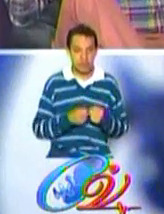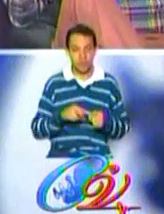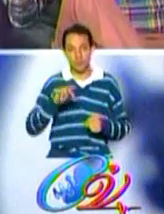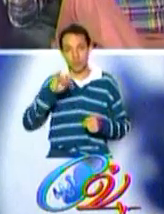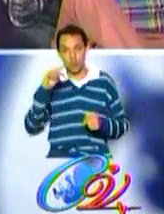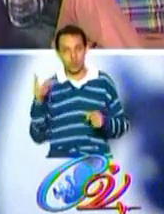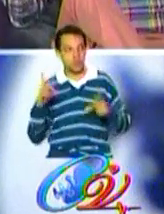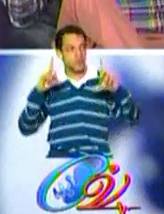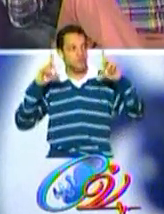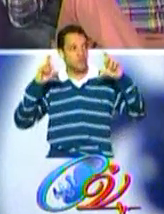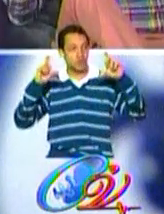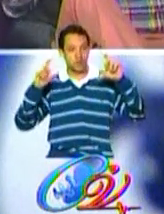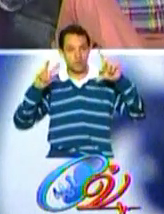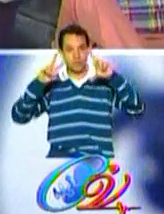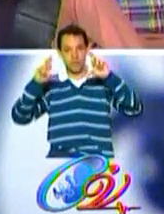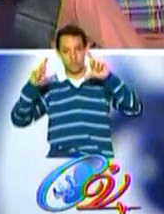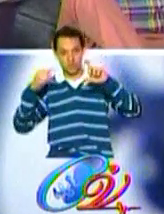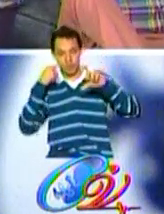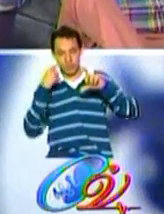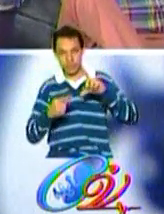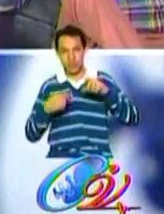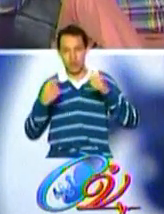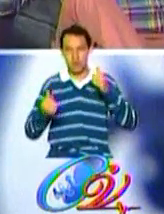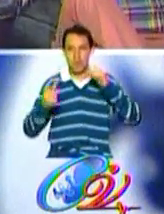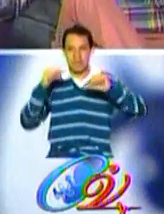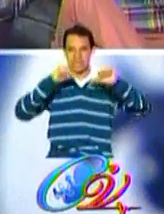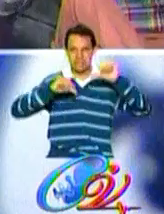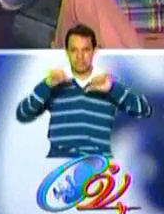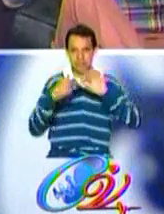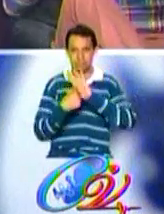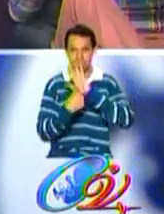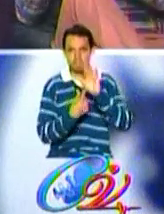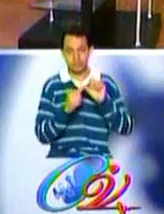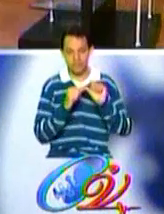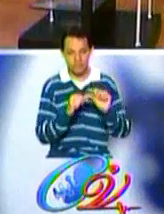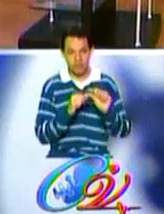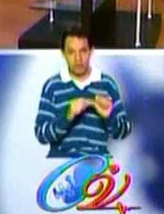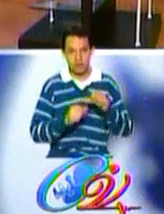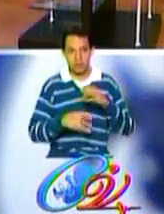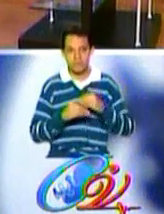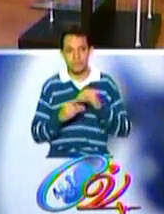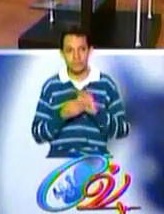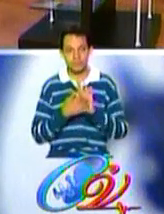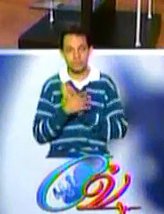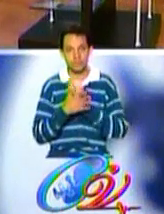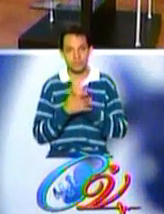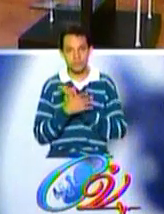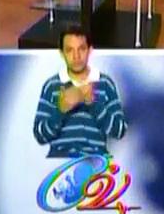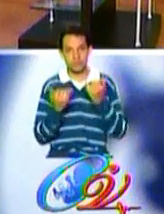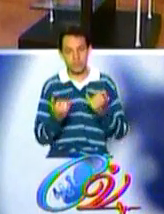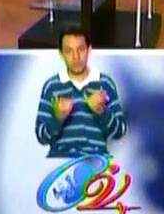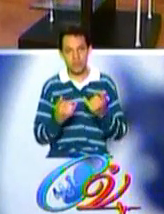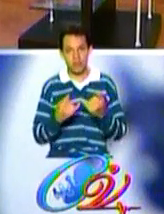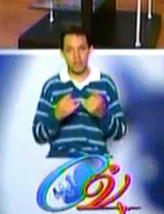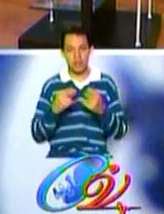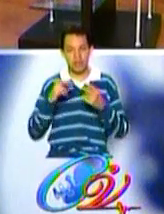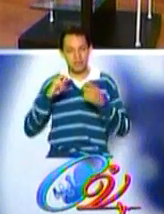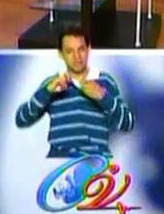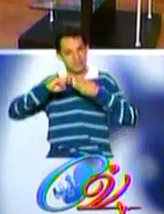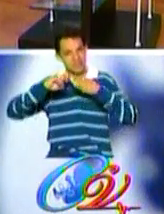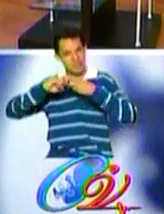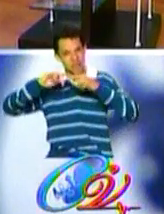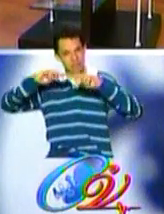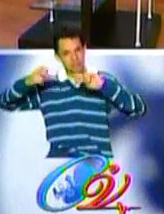imagen, y estos son métodos diagnósticos de cómo el organismo va fijando esas toxinas. Acá estos son los neurotransmisores,